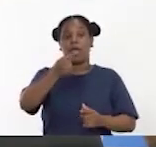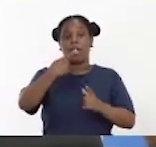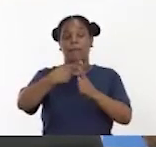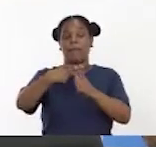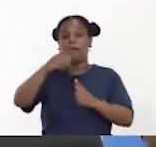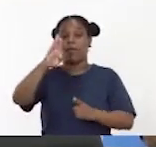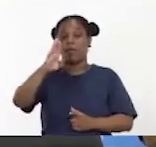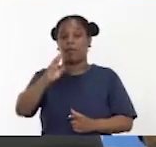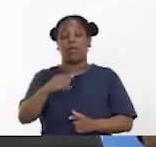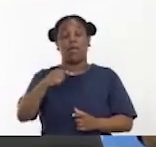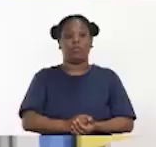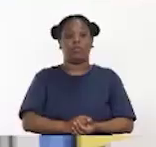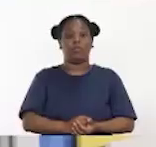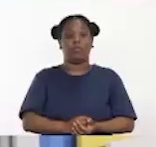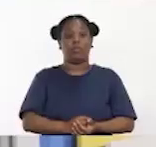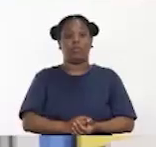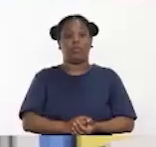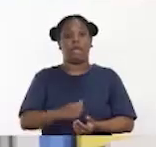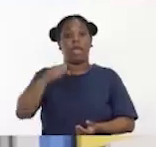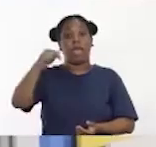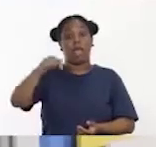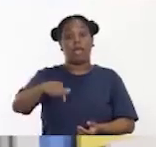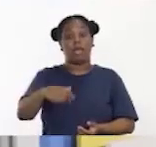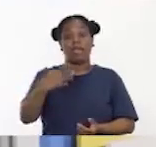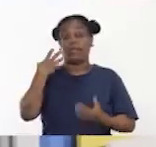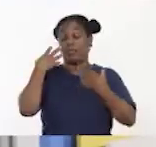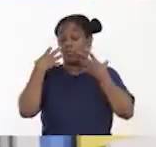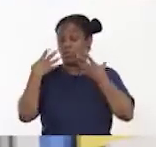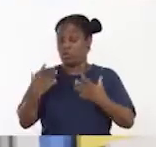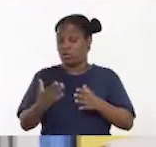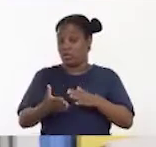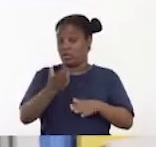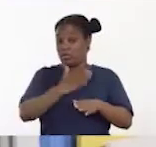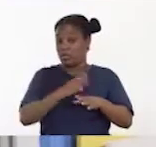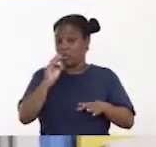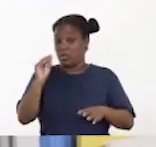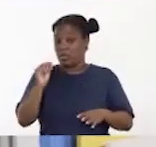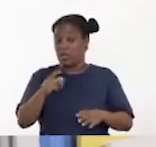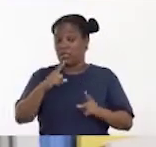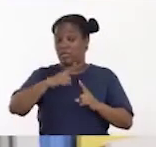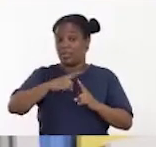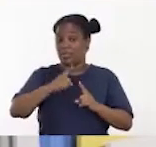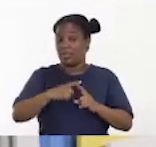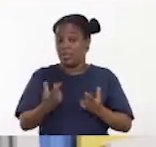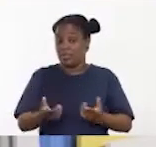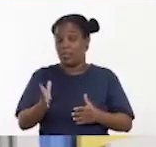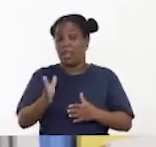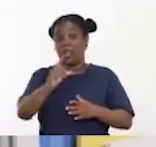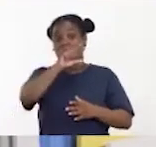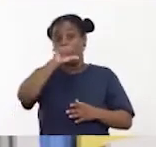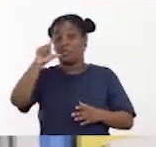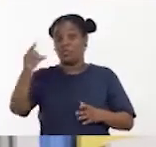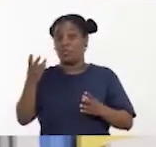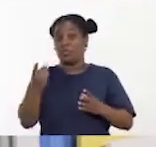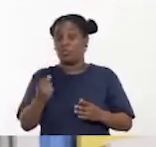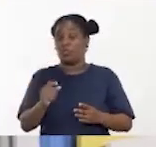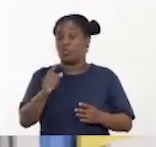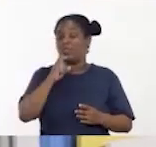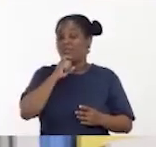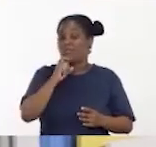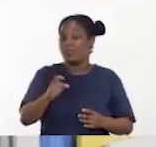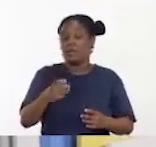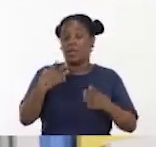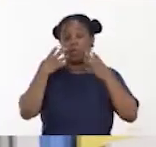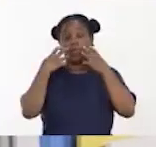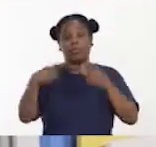de la forma A más B. Aquí es esencial, antes de hablar del tema de la definición de número complejo, la importancia que ustedes